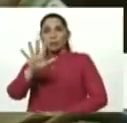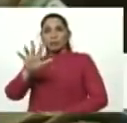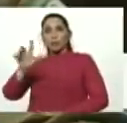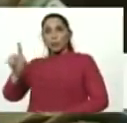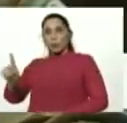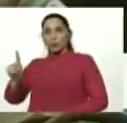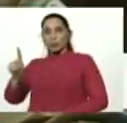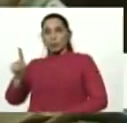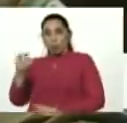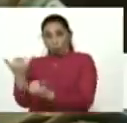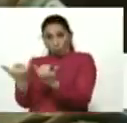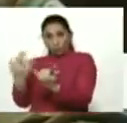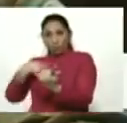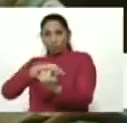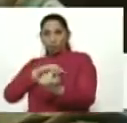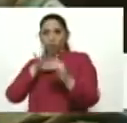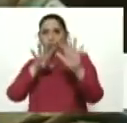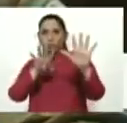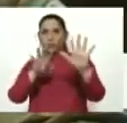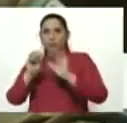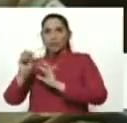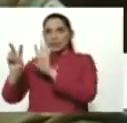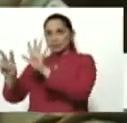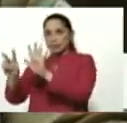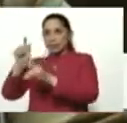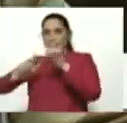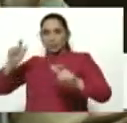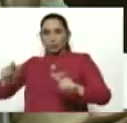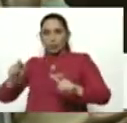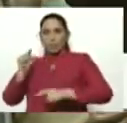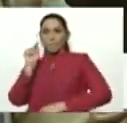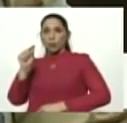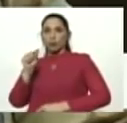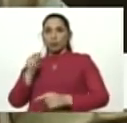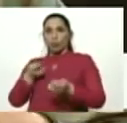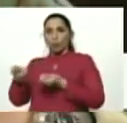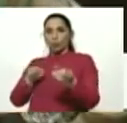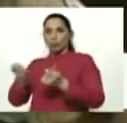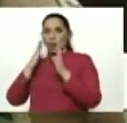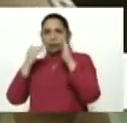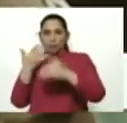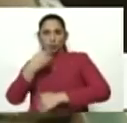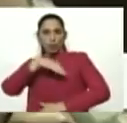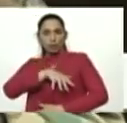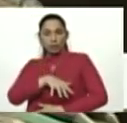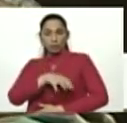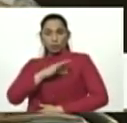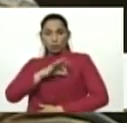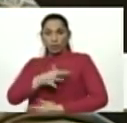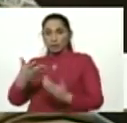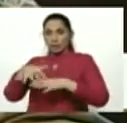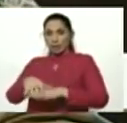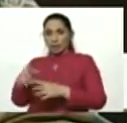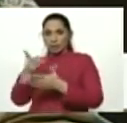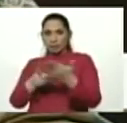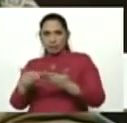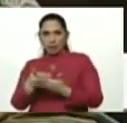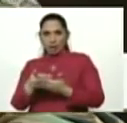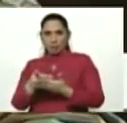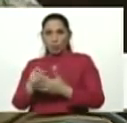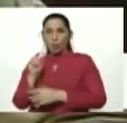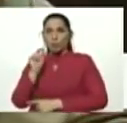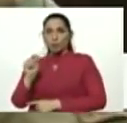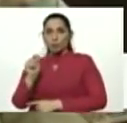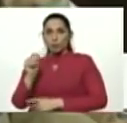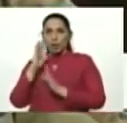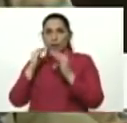2.451, allá actualmente tenemos 907 personas en paz. Uh-huh. Y diseñamos los puestos de atención social integral